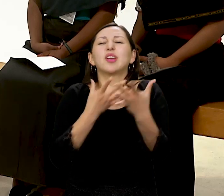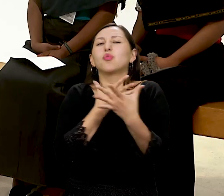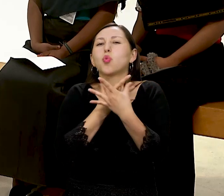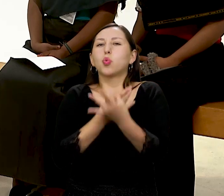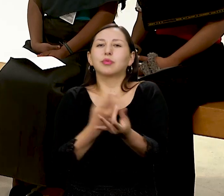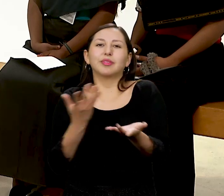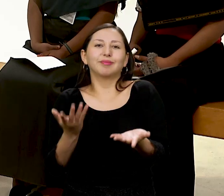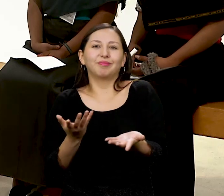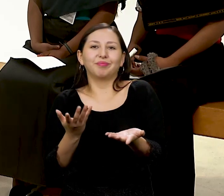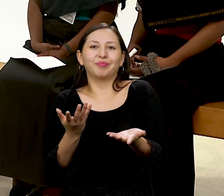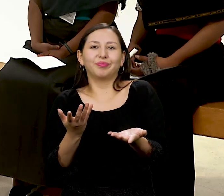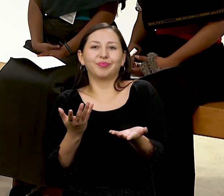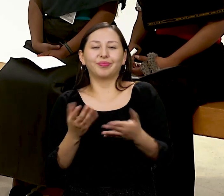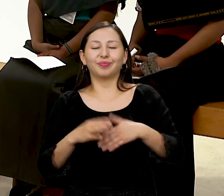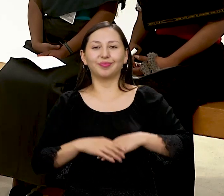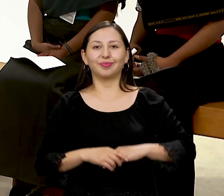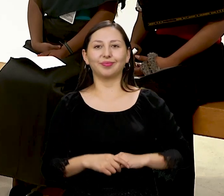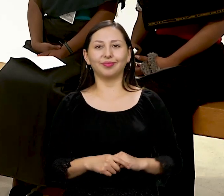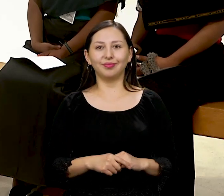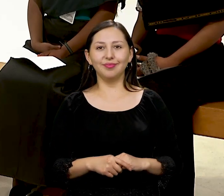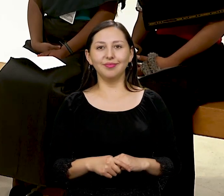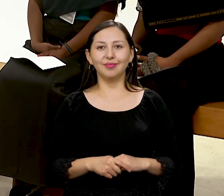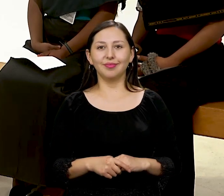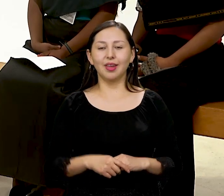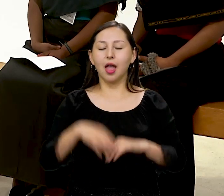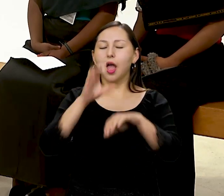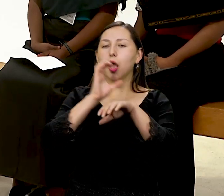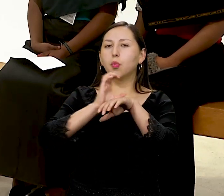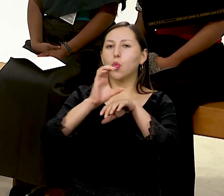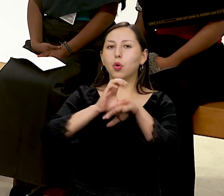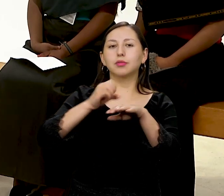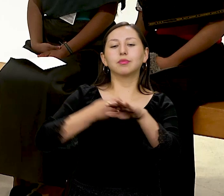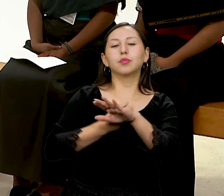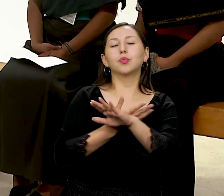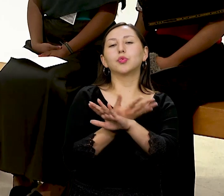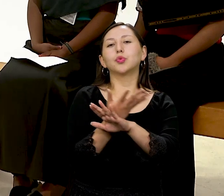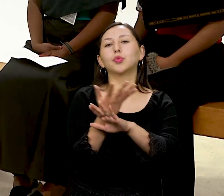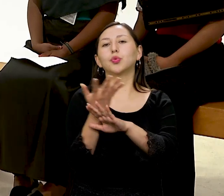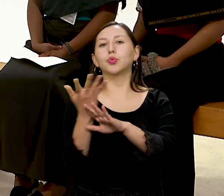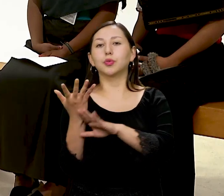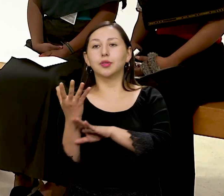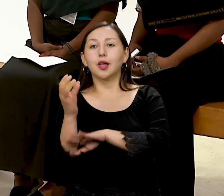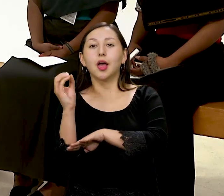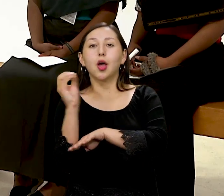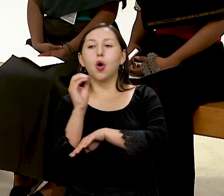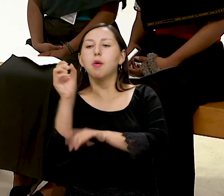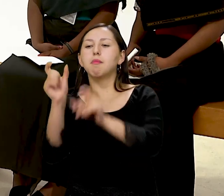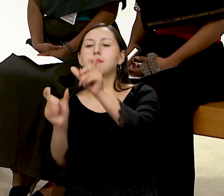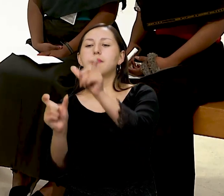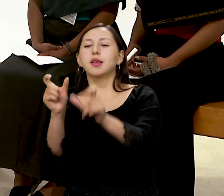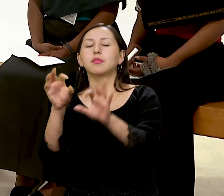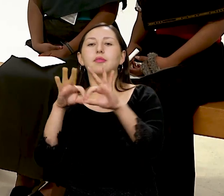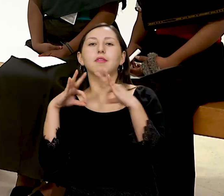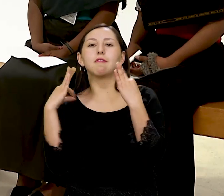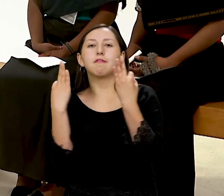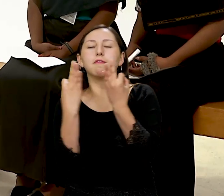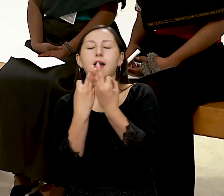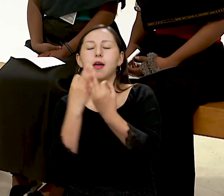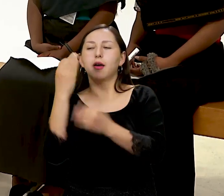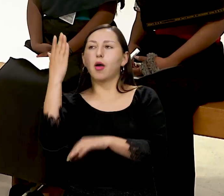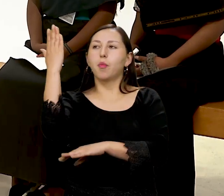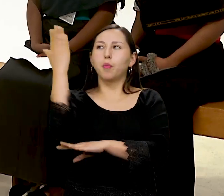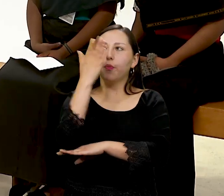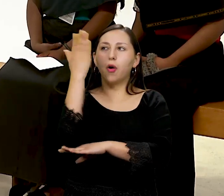gusta, y también sería como aconsejarle o pedirle un consejo a alguna persona, Dios, que sea